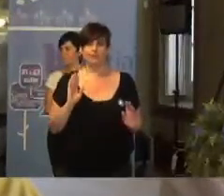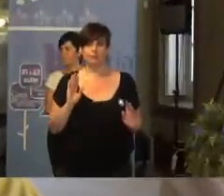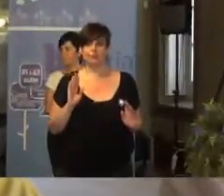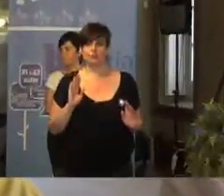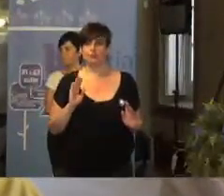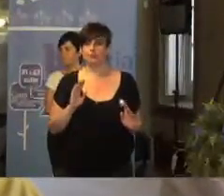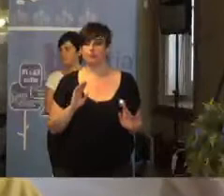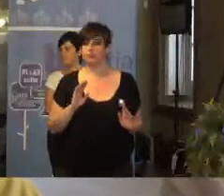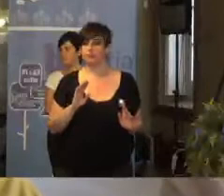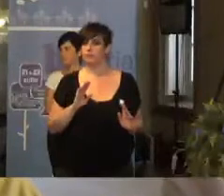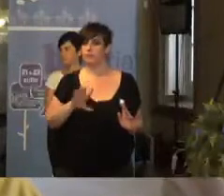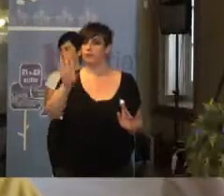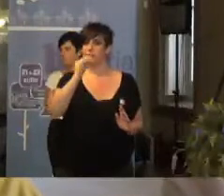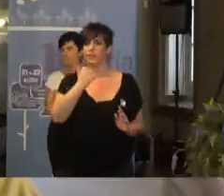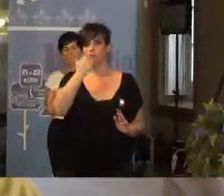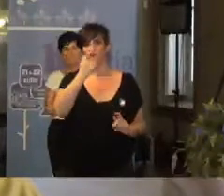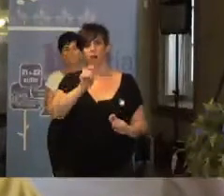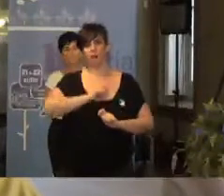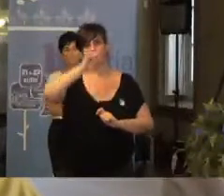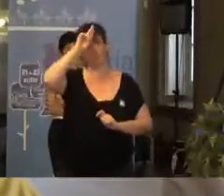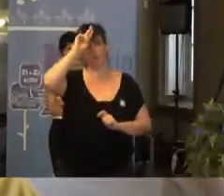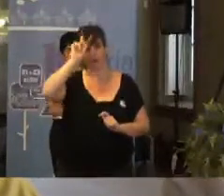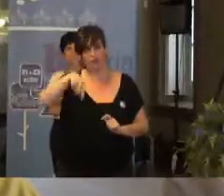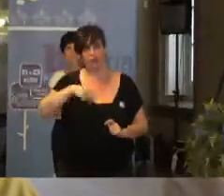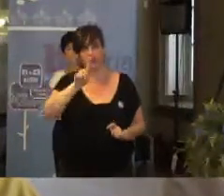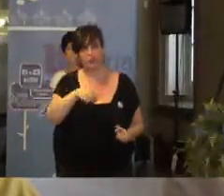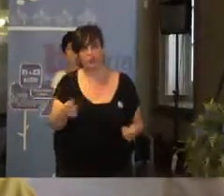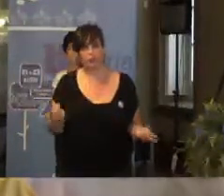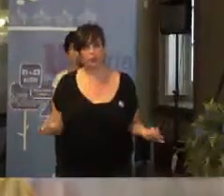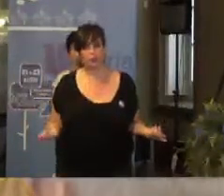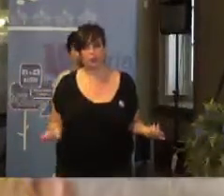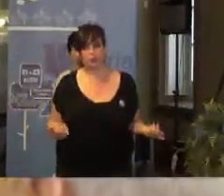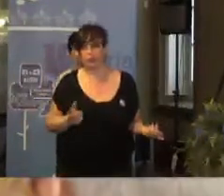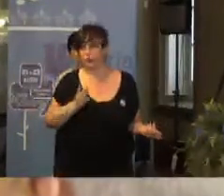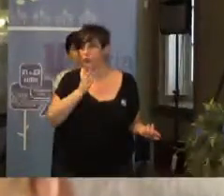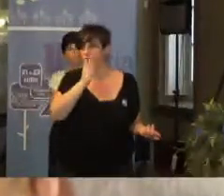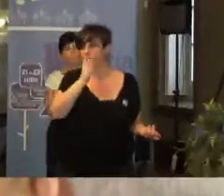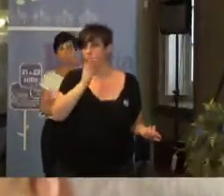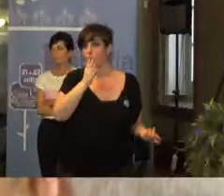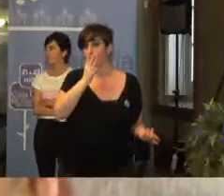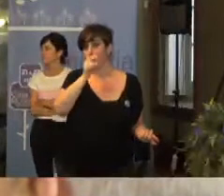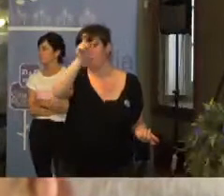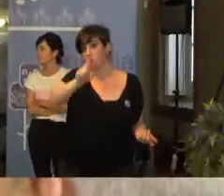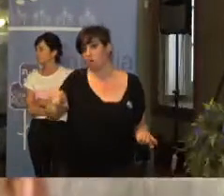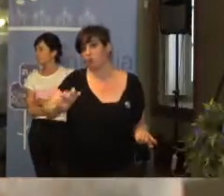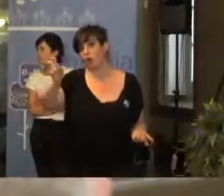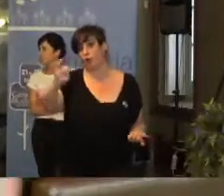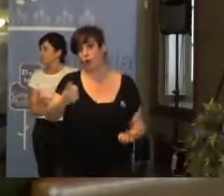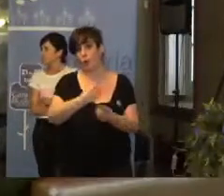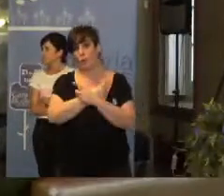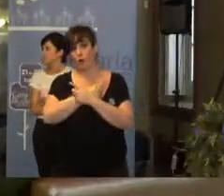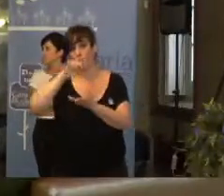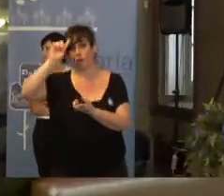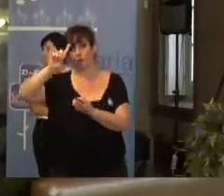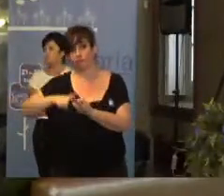algo tamén preocupante, non? O podo entender. Para outros se acabará o paro, ou mellor para outros